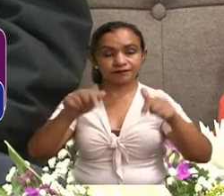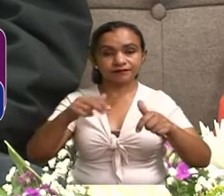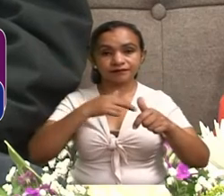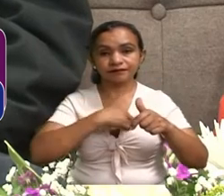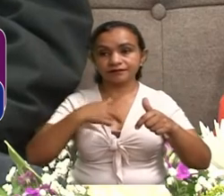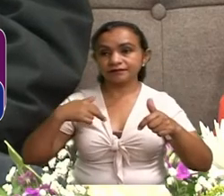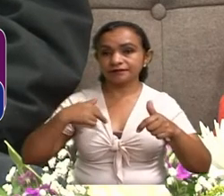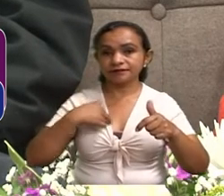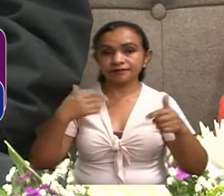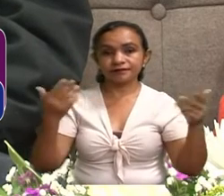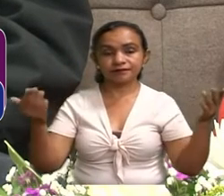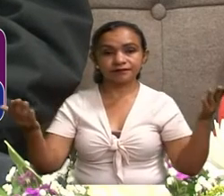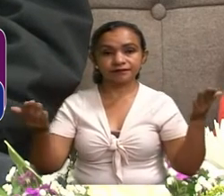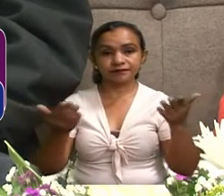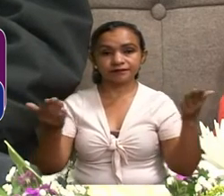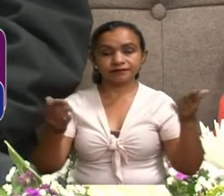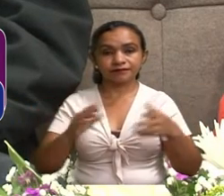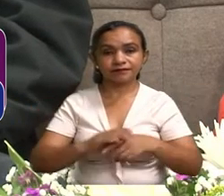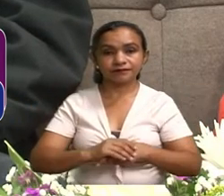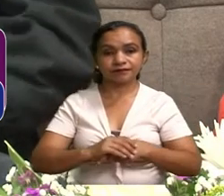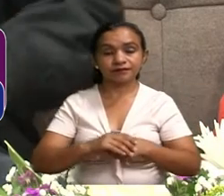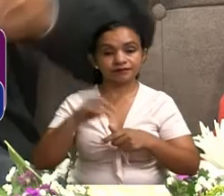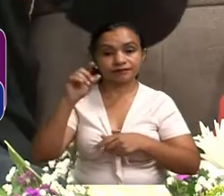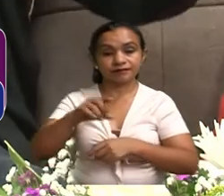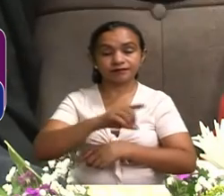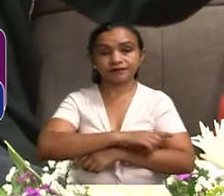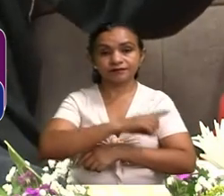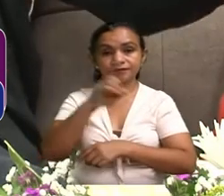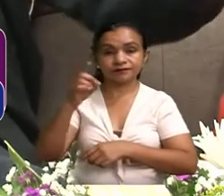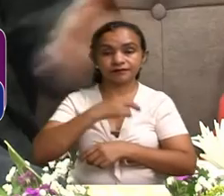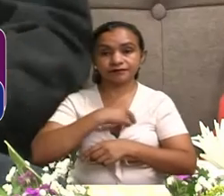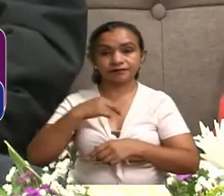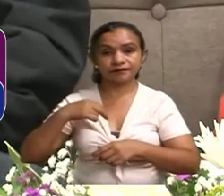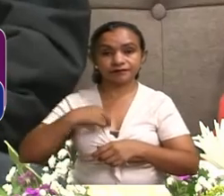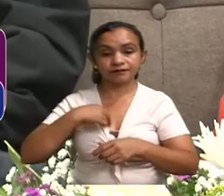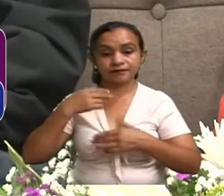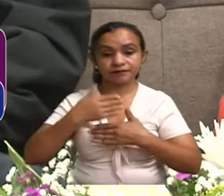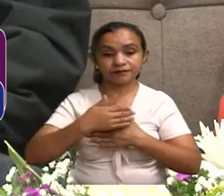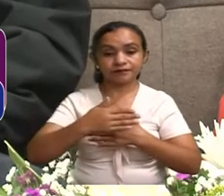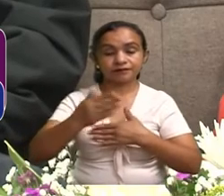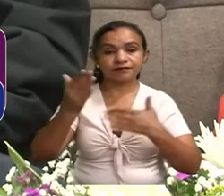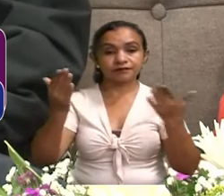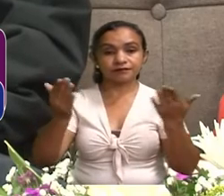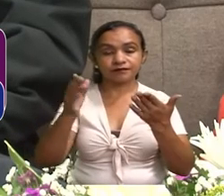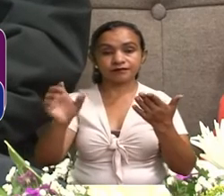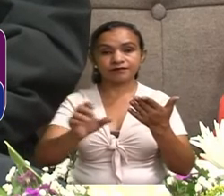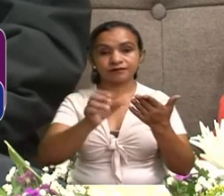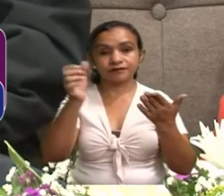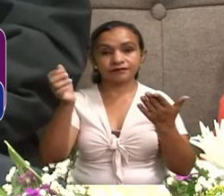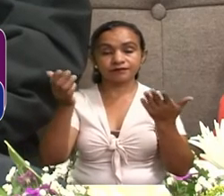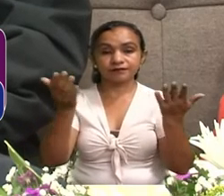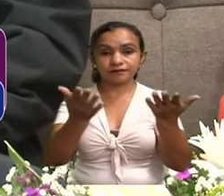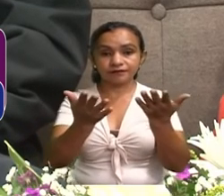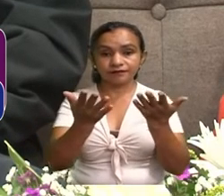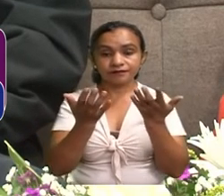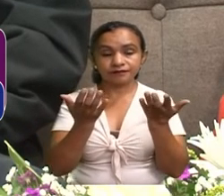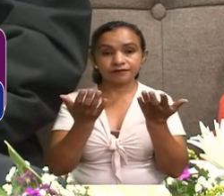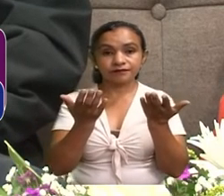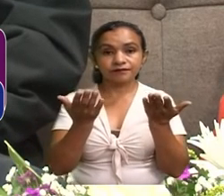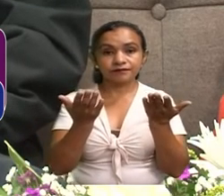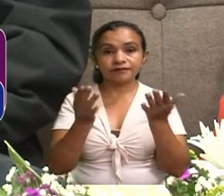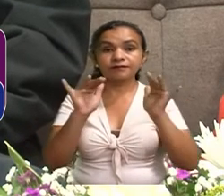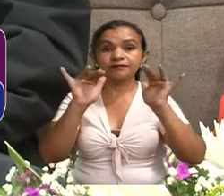haciendo el día de hoy, pero lo hemos hecho durante los días anteriores en otros medios, y creemos nosotros que